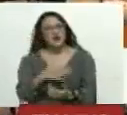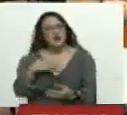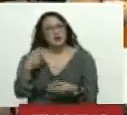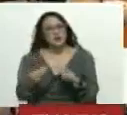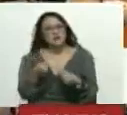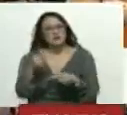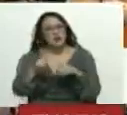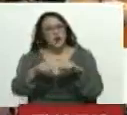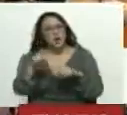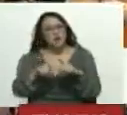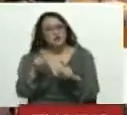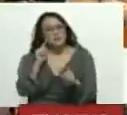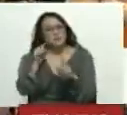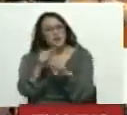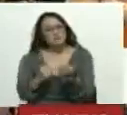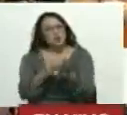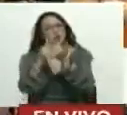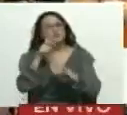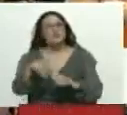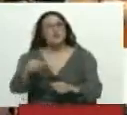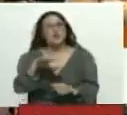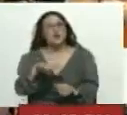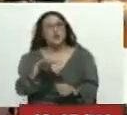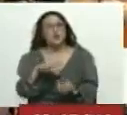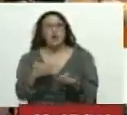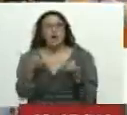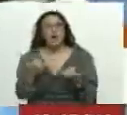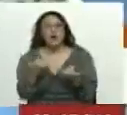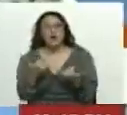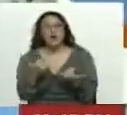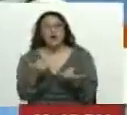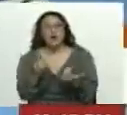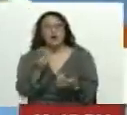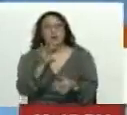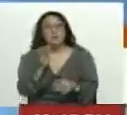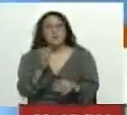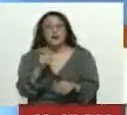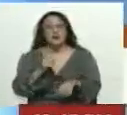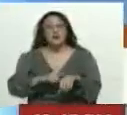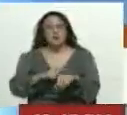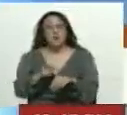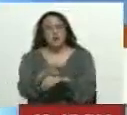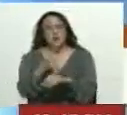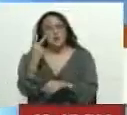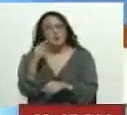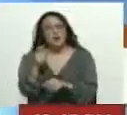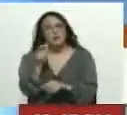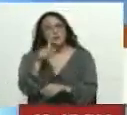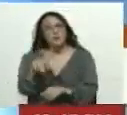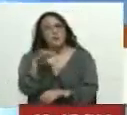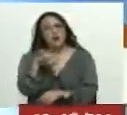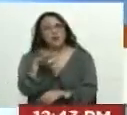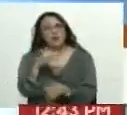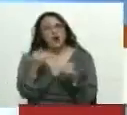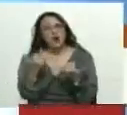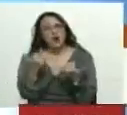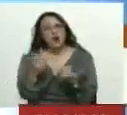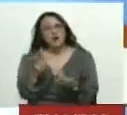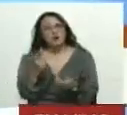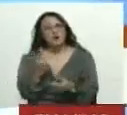cosas para el pueblo ahora no son más tiempo de gobiernos para el pueblo Ahora solo